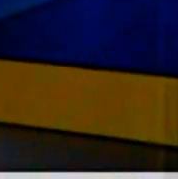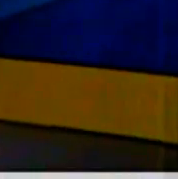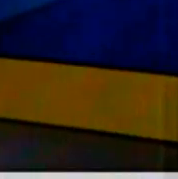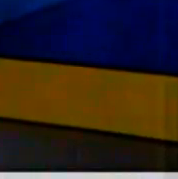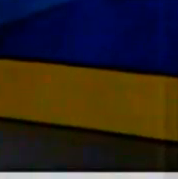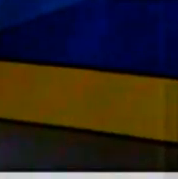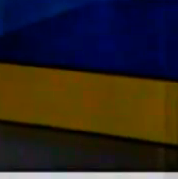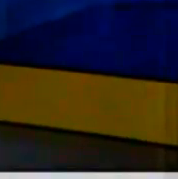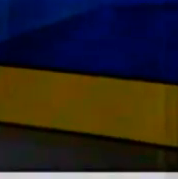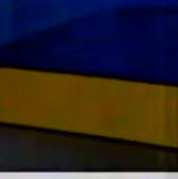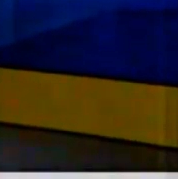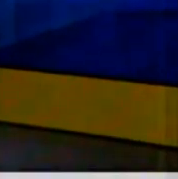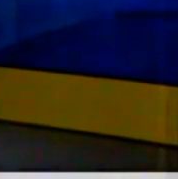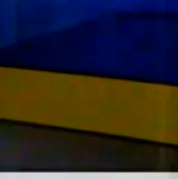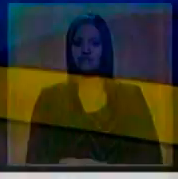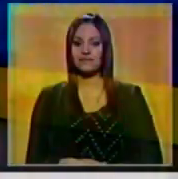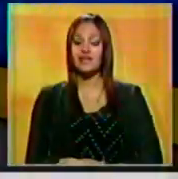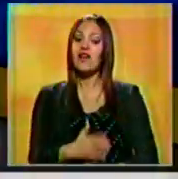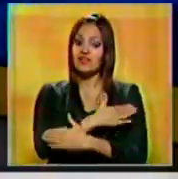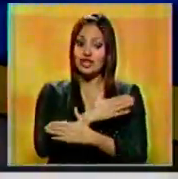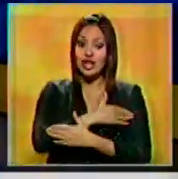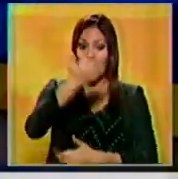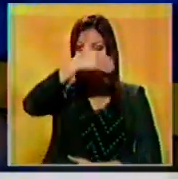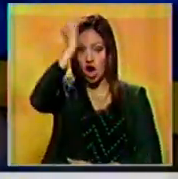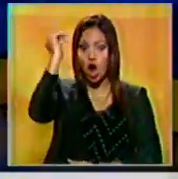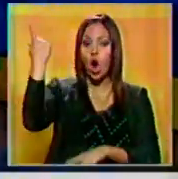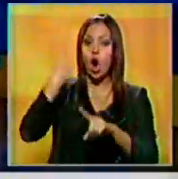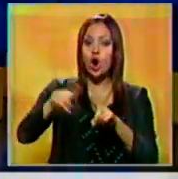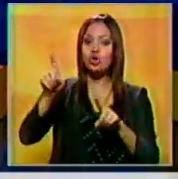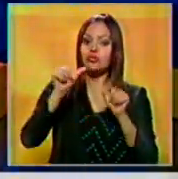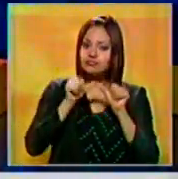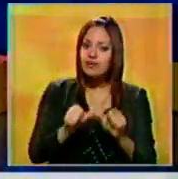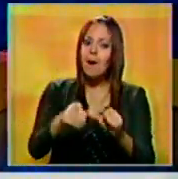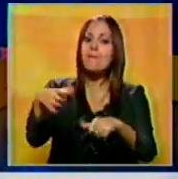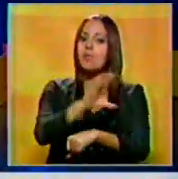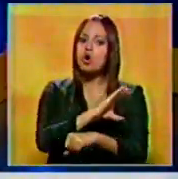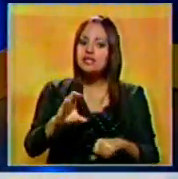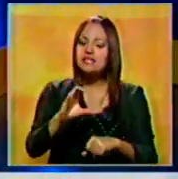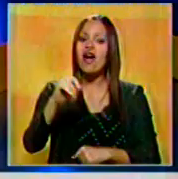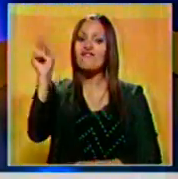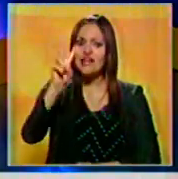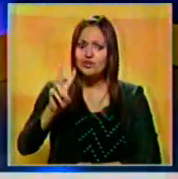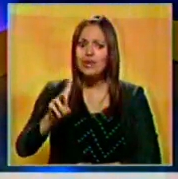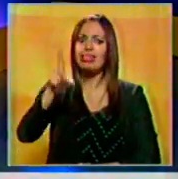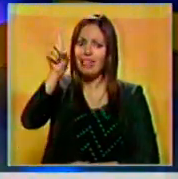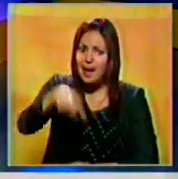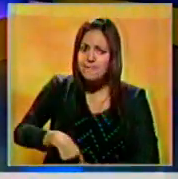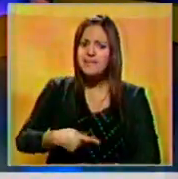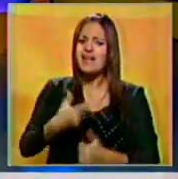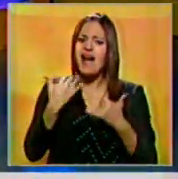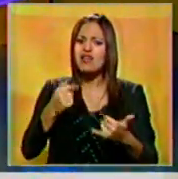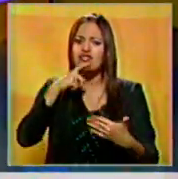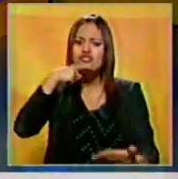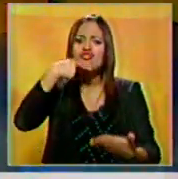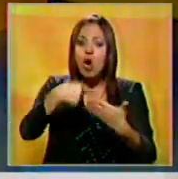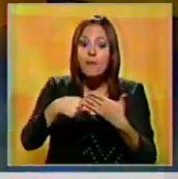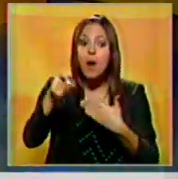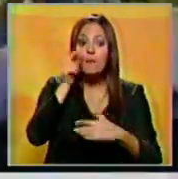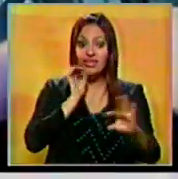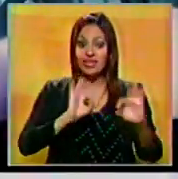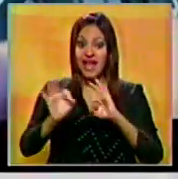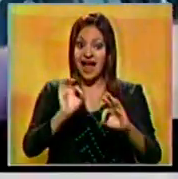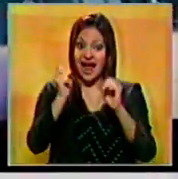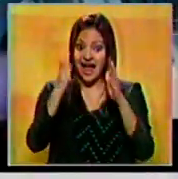Muchísimas felicitaciones para ti, Robert, y seguimos en la música, ya que otro venezolano cosecha el triunfo. Se trata del actor Daniel El